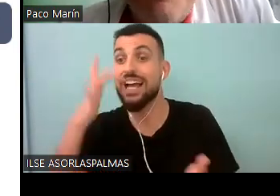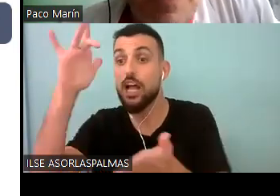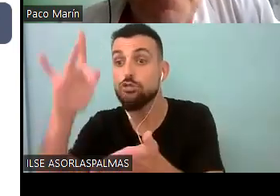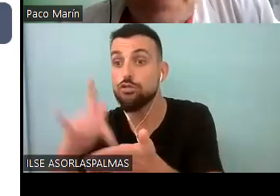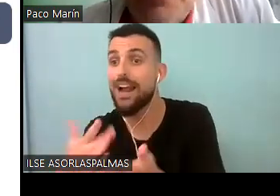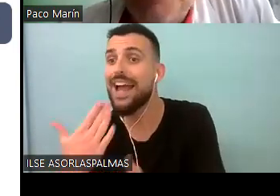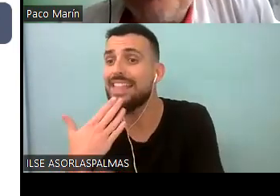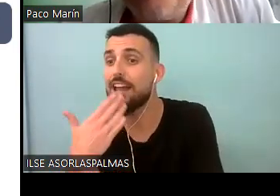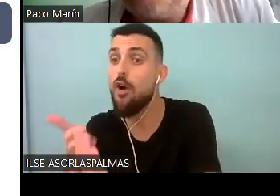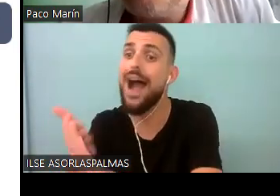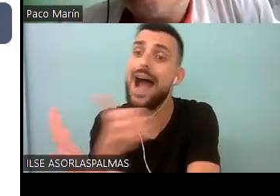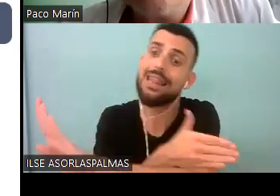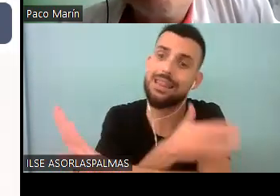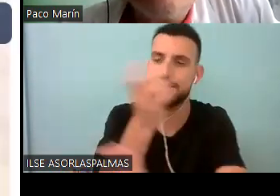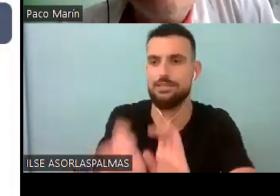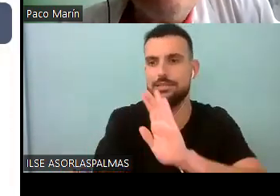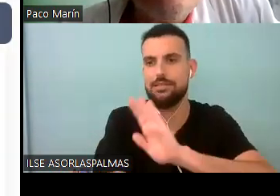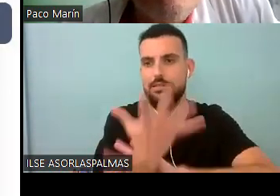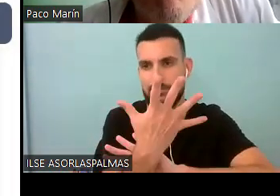el envejecimiento.